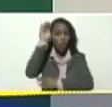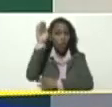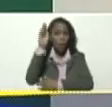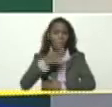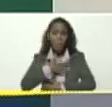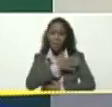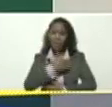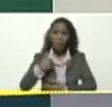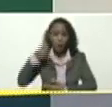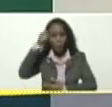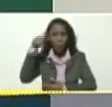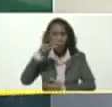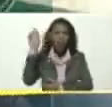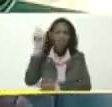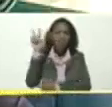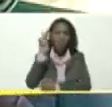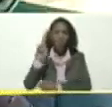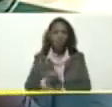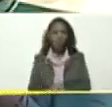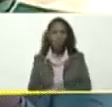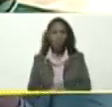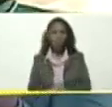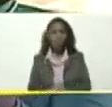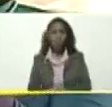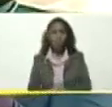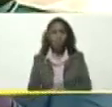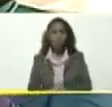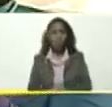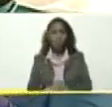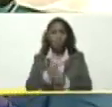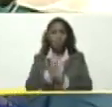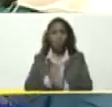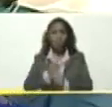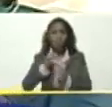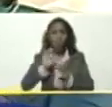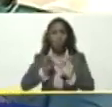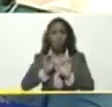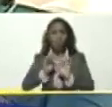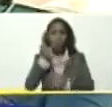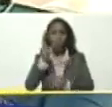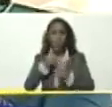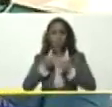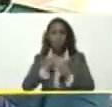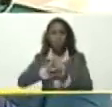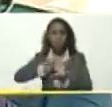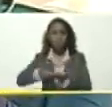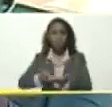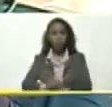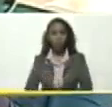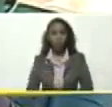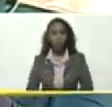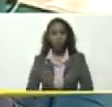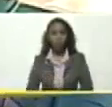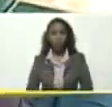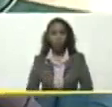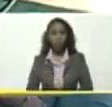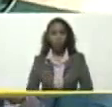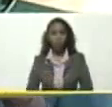deseos al pueblo venezolano. Và một lần nữa thì tôi cũng xin gửi lời chúc mừng sinh nhật tới Tổng thống Nicolás